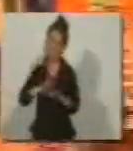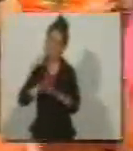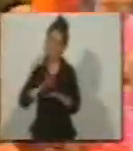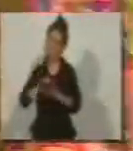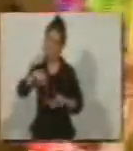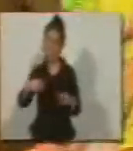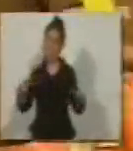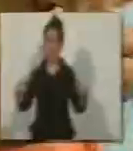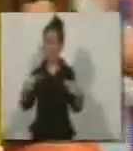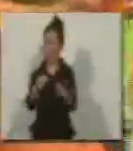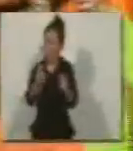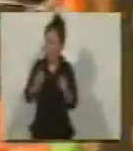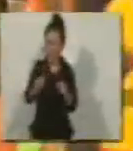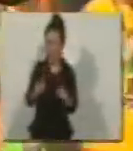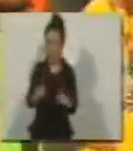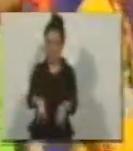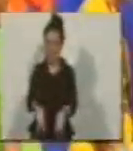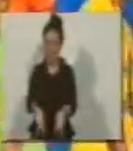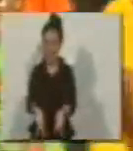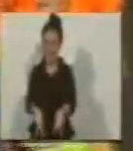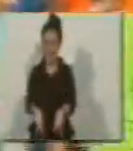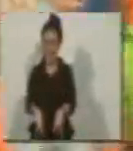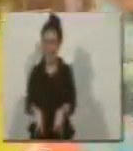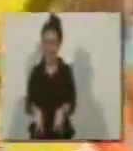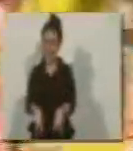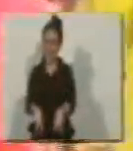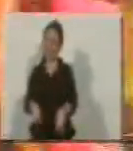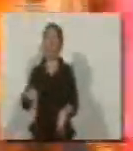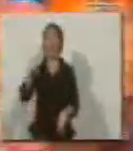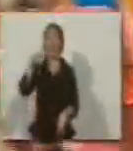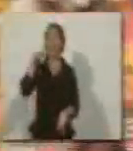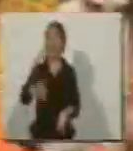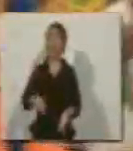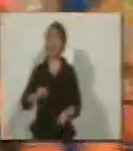recortes. Sin recortes, hoy lograré que se sientan